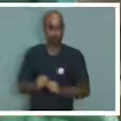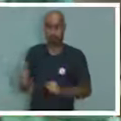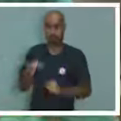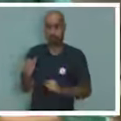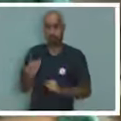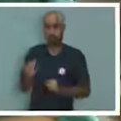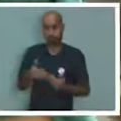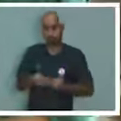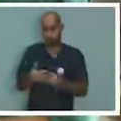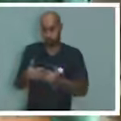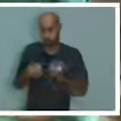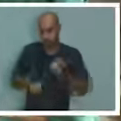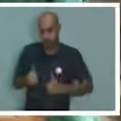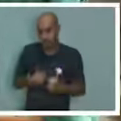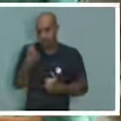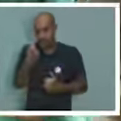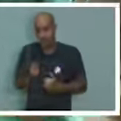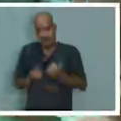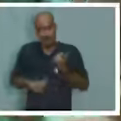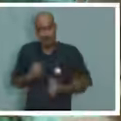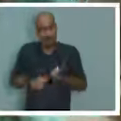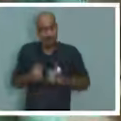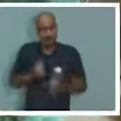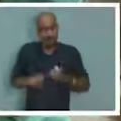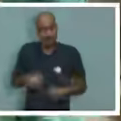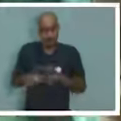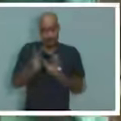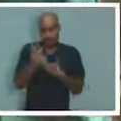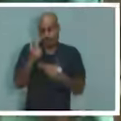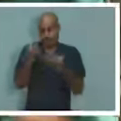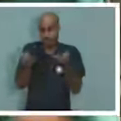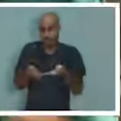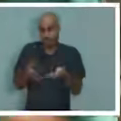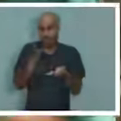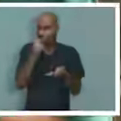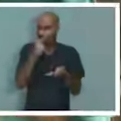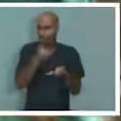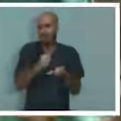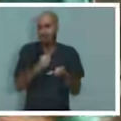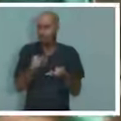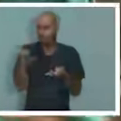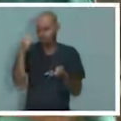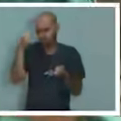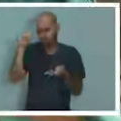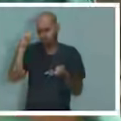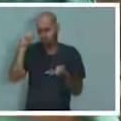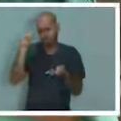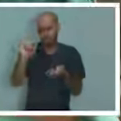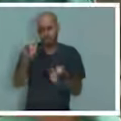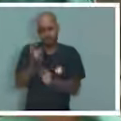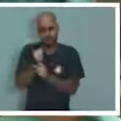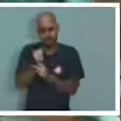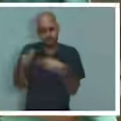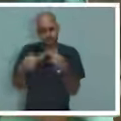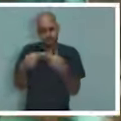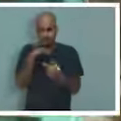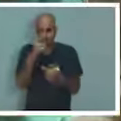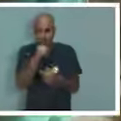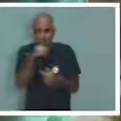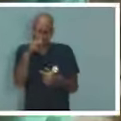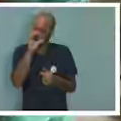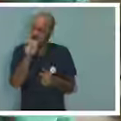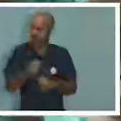vemos nacer la vida en nuestras propias manos. Hablemos un poco de qué representa para ti llevar a cabo este trabajo. Bueno, para mí es muy